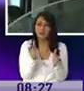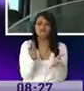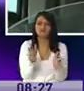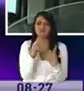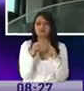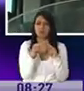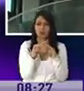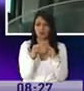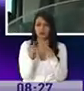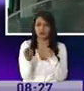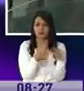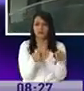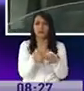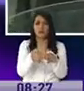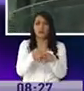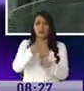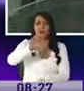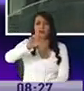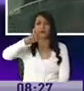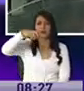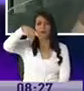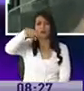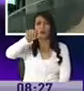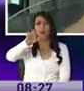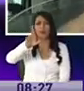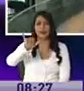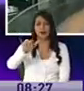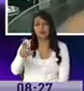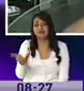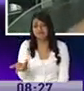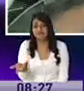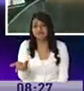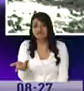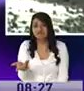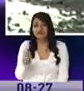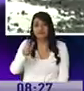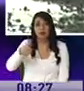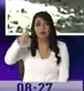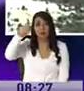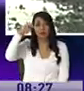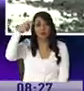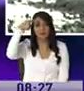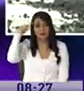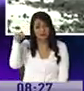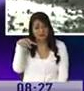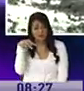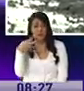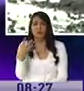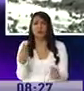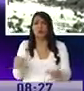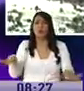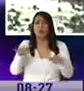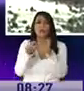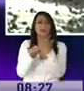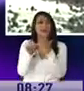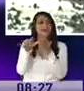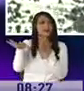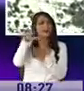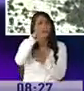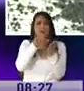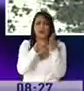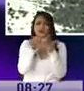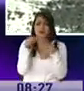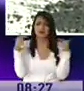y lo mismo sucede en la República Salvador yo diría la desidia que tienen incluso lasas autoridades gubernamentales í Hay un montón de ministerios pues o sea